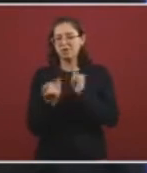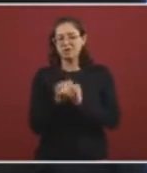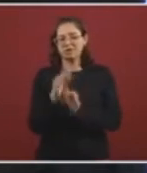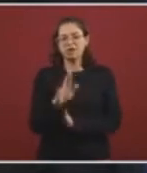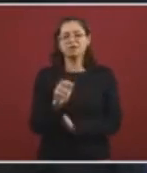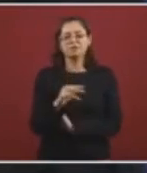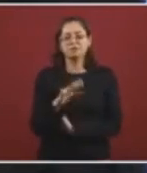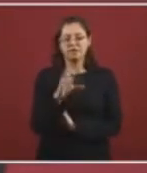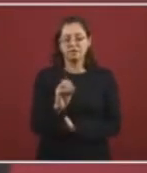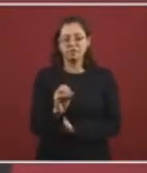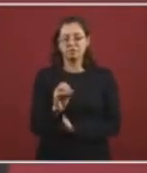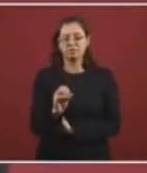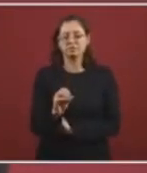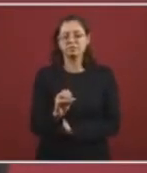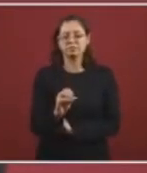Y él estaba